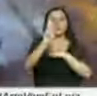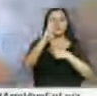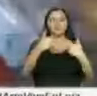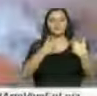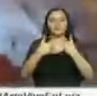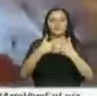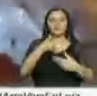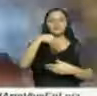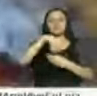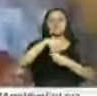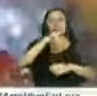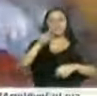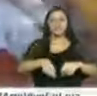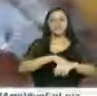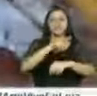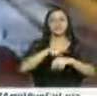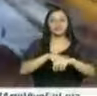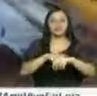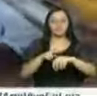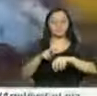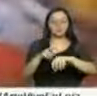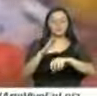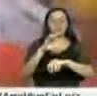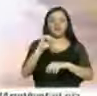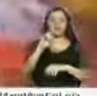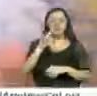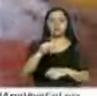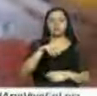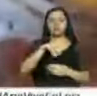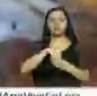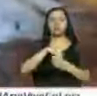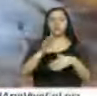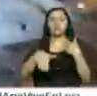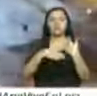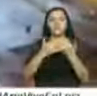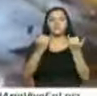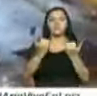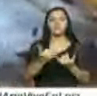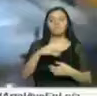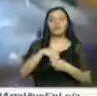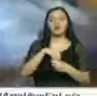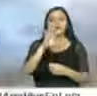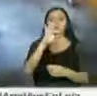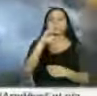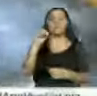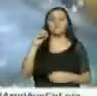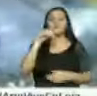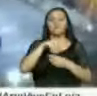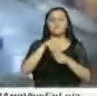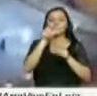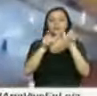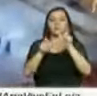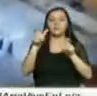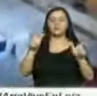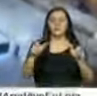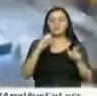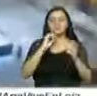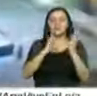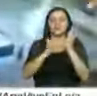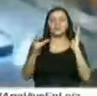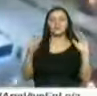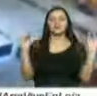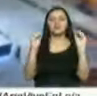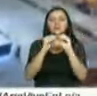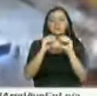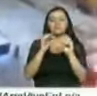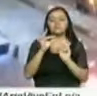teatro, el Teatro Nacional Benjamín Carrión, para 900 personas con tecnología